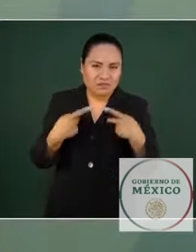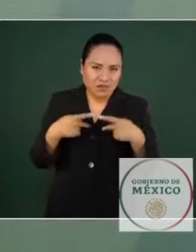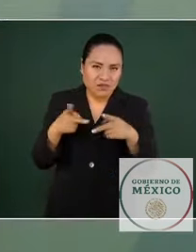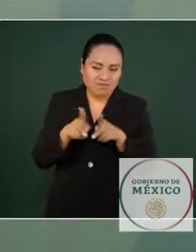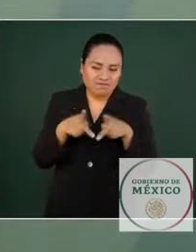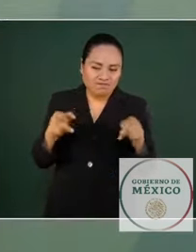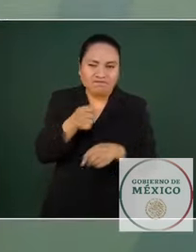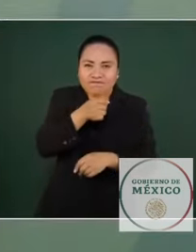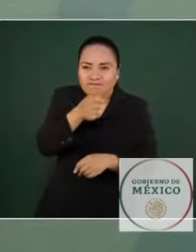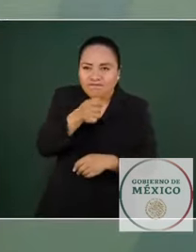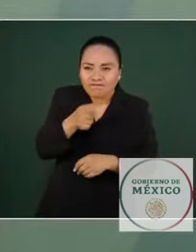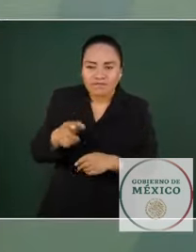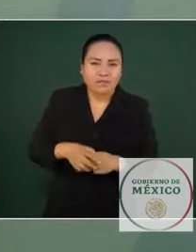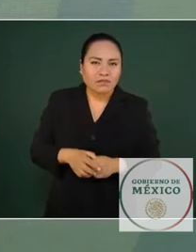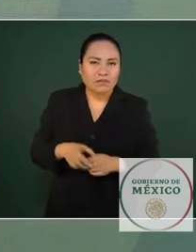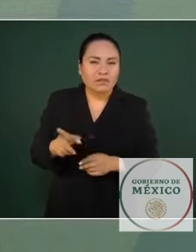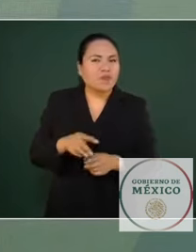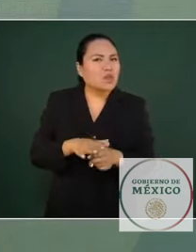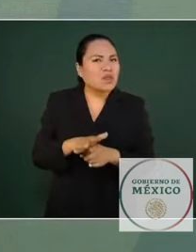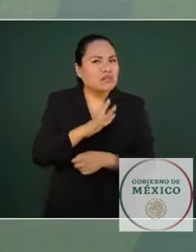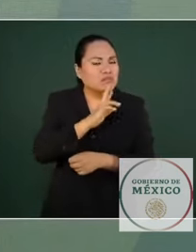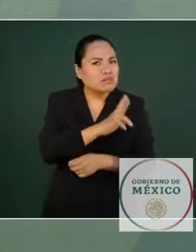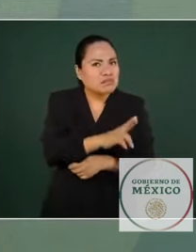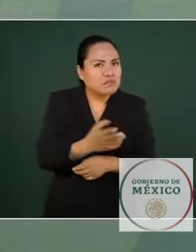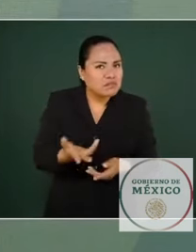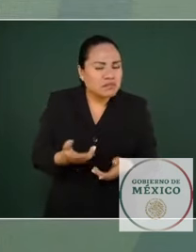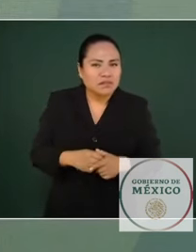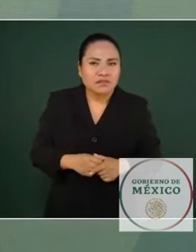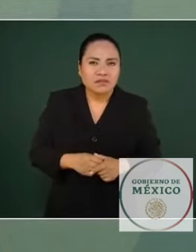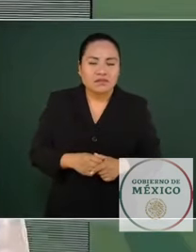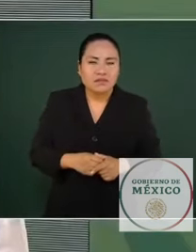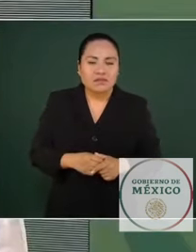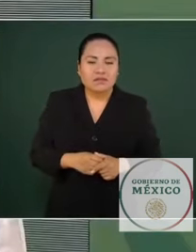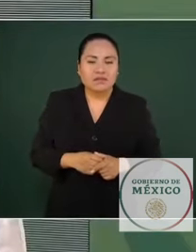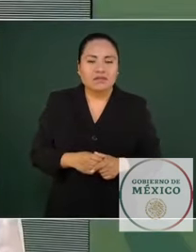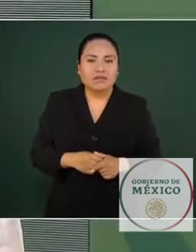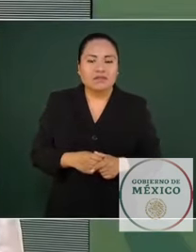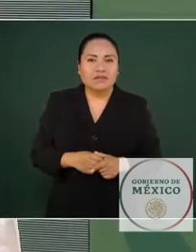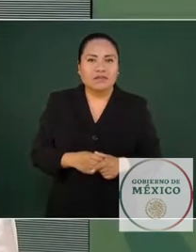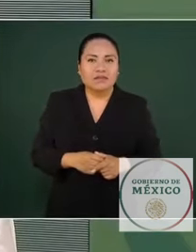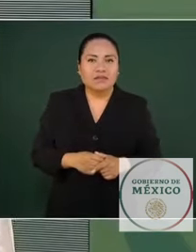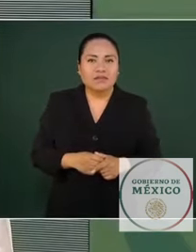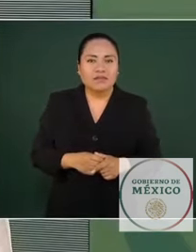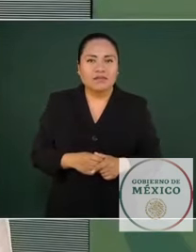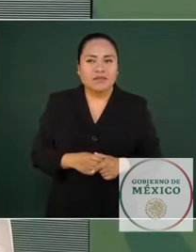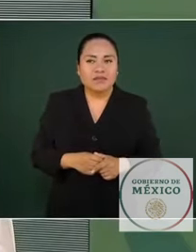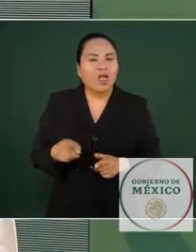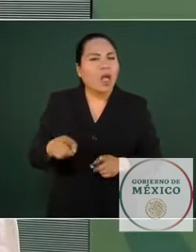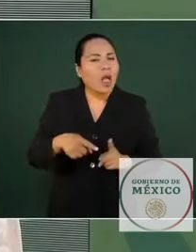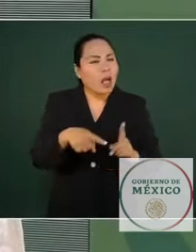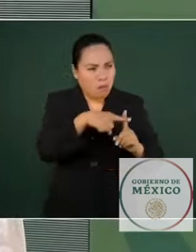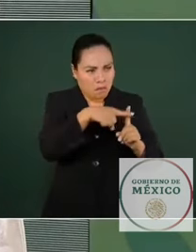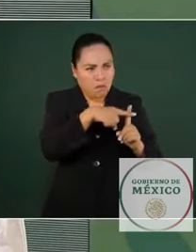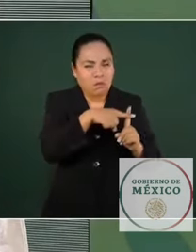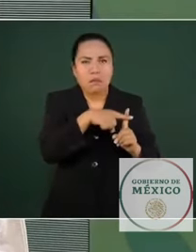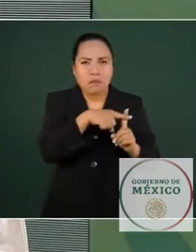puede que sus contadores, no, si saben, si era con ventaja presidente, o sea, se lo avienta.